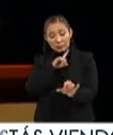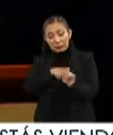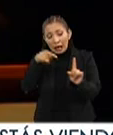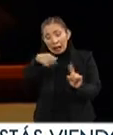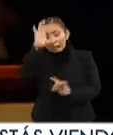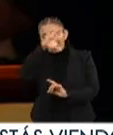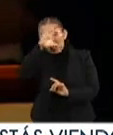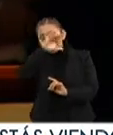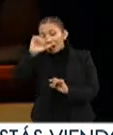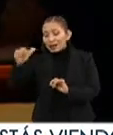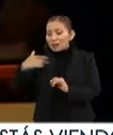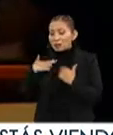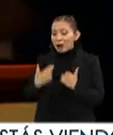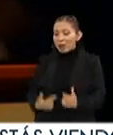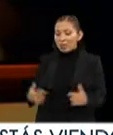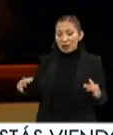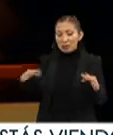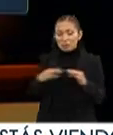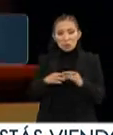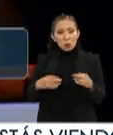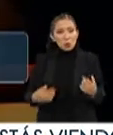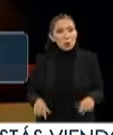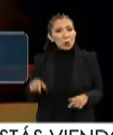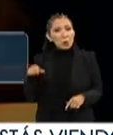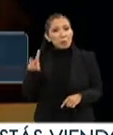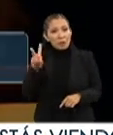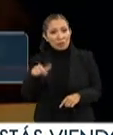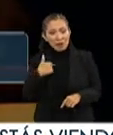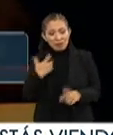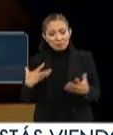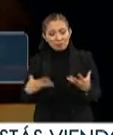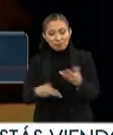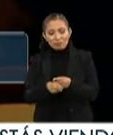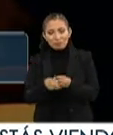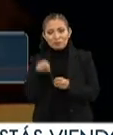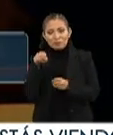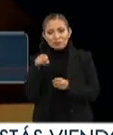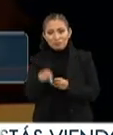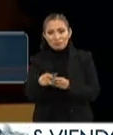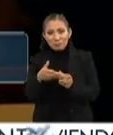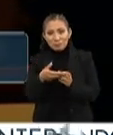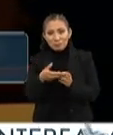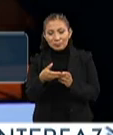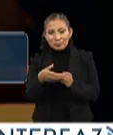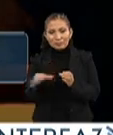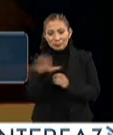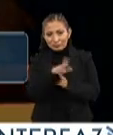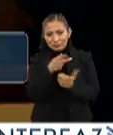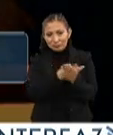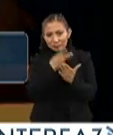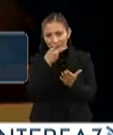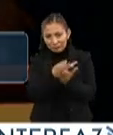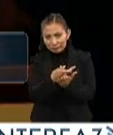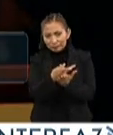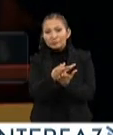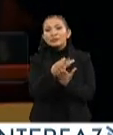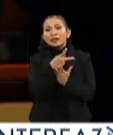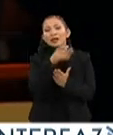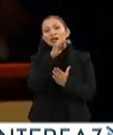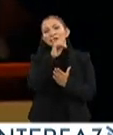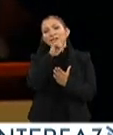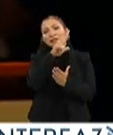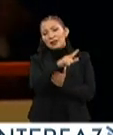las ciencias y las humanidades que está constituida en el premio